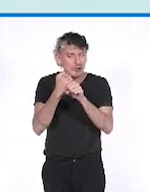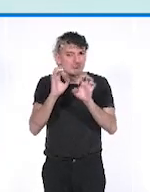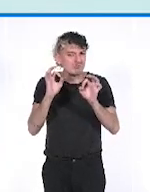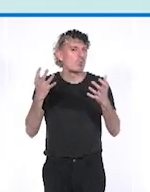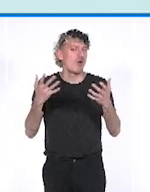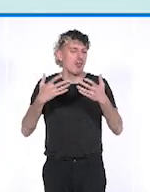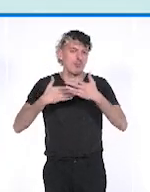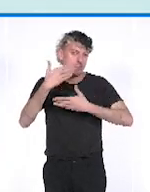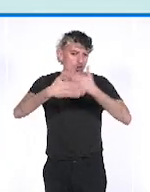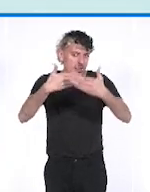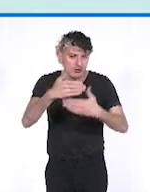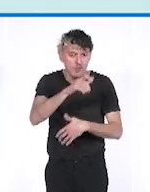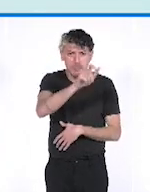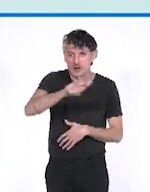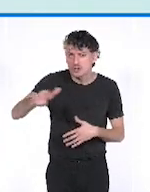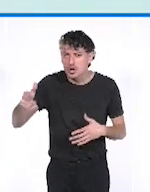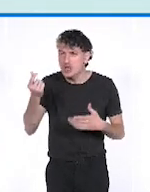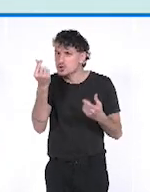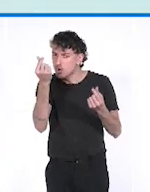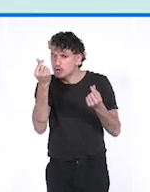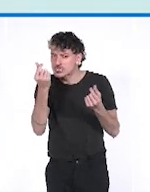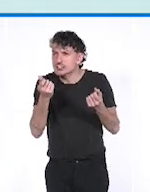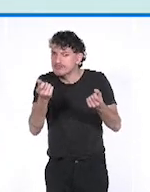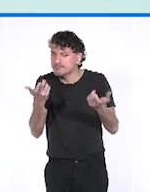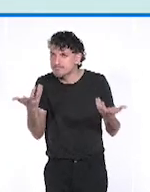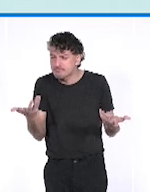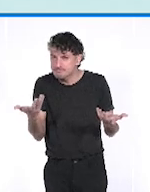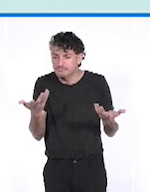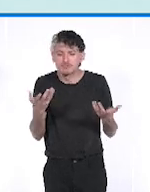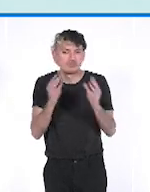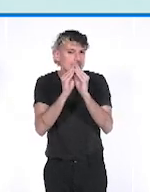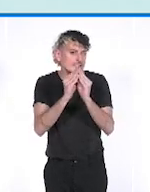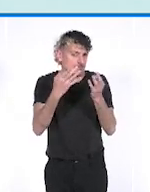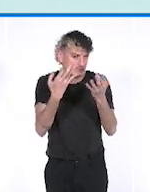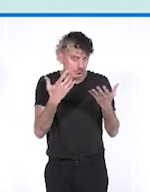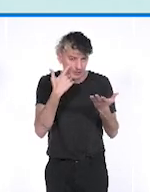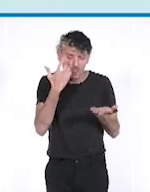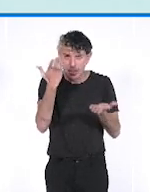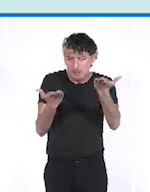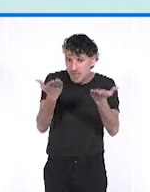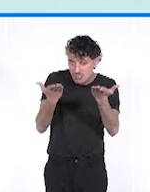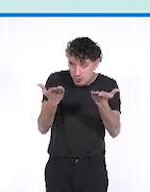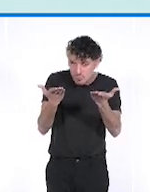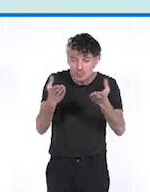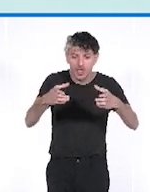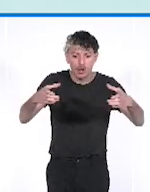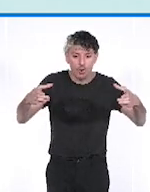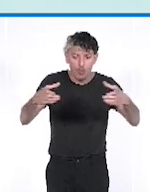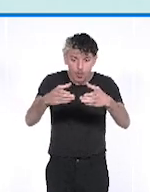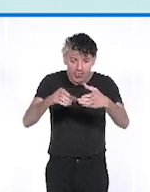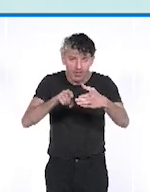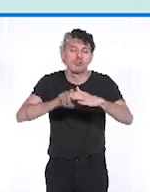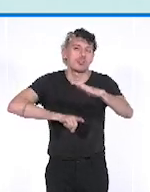personas de de costes nosotros lo que hemos hecho es la evaluación de como veis ahí del del Desarrollo comunitario eem digamos